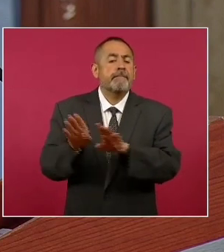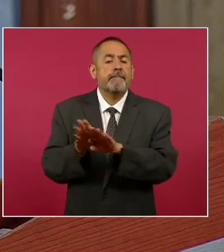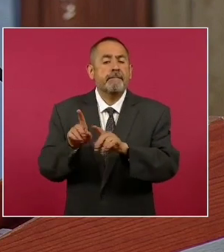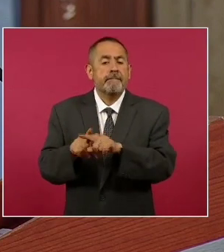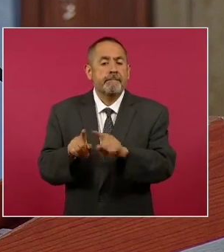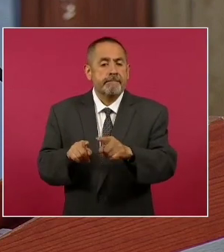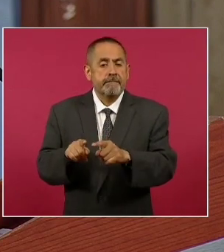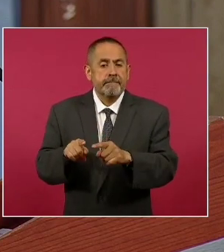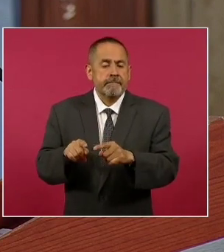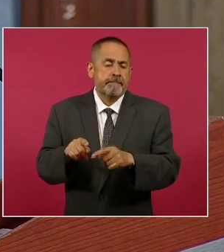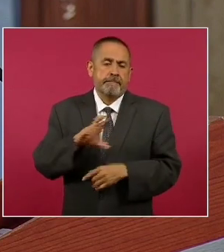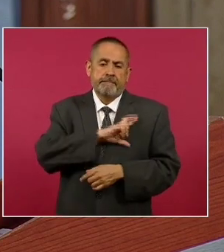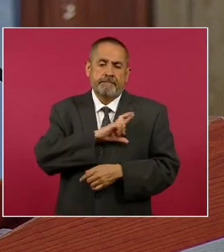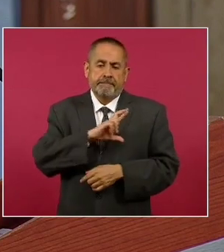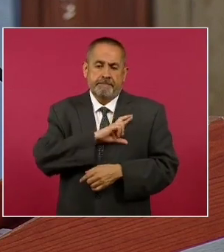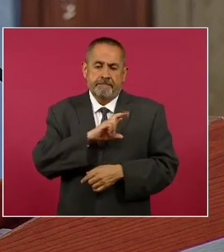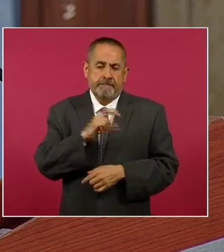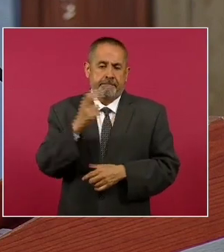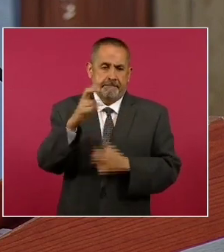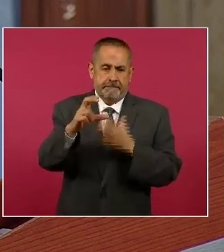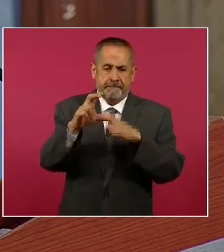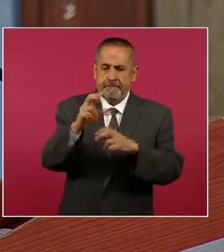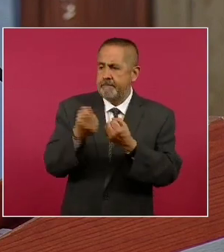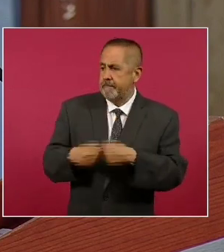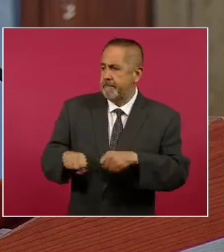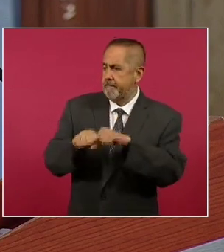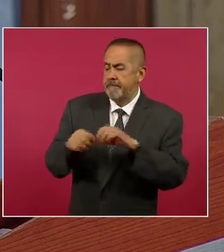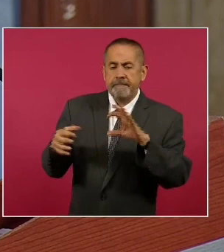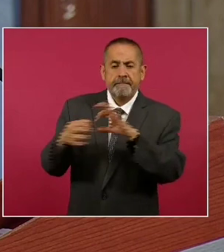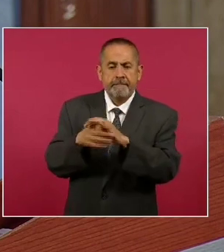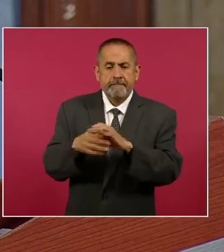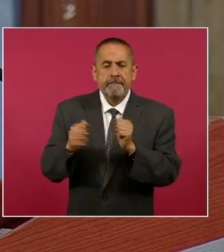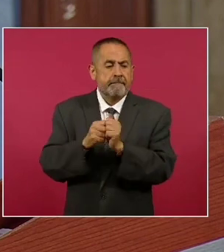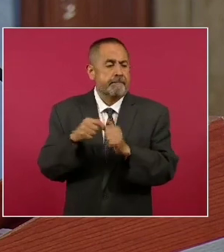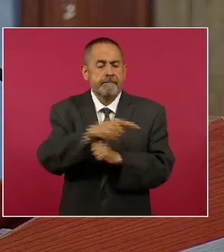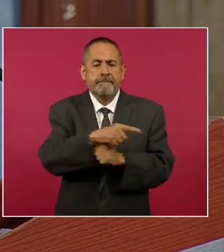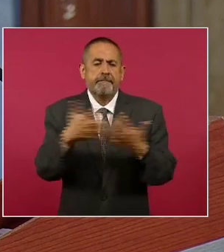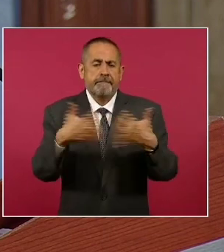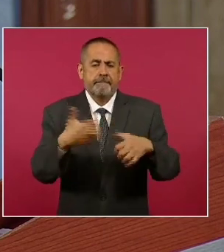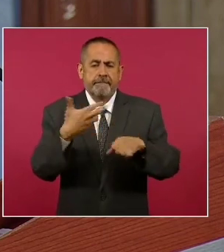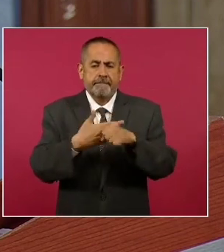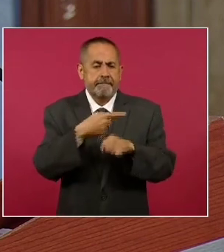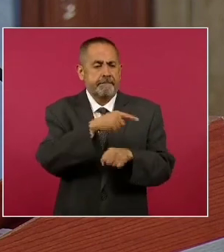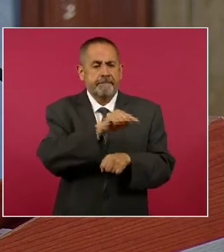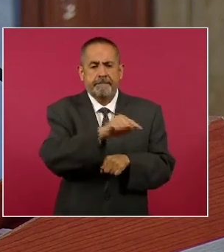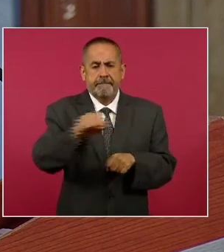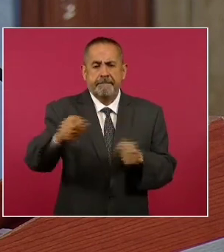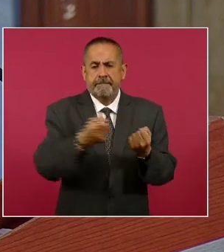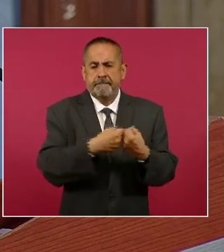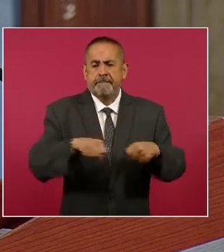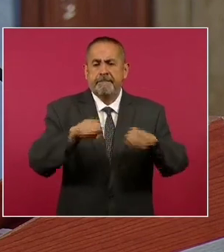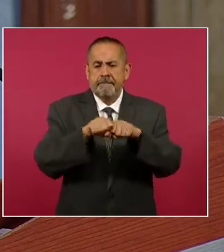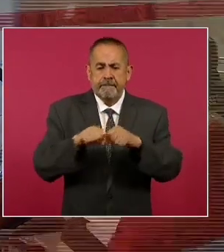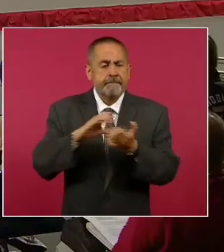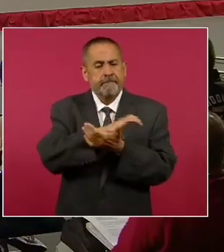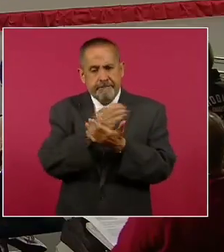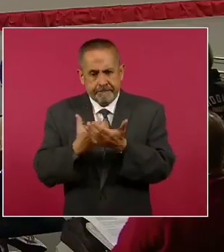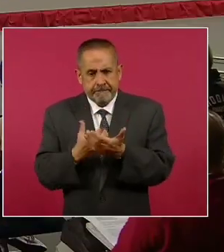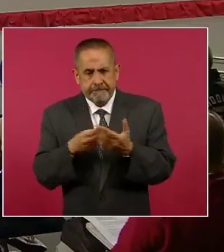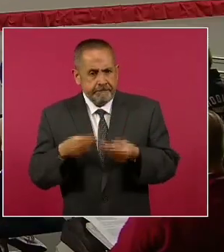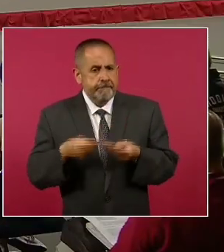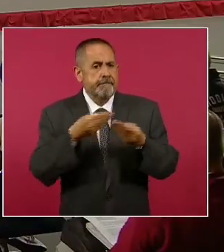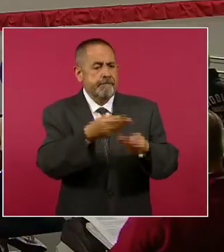de inversión privada parcial recuperable por un consorcio de empresas. ¿Sí? Se celebró un contrato de